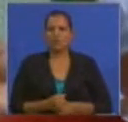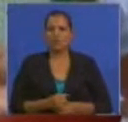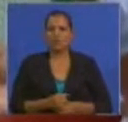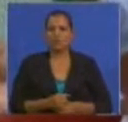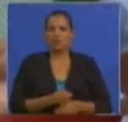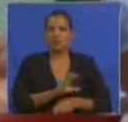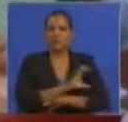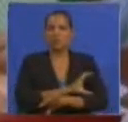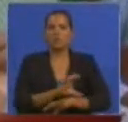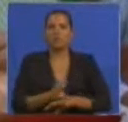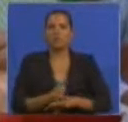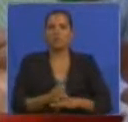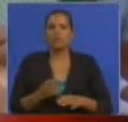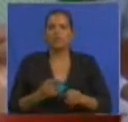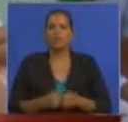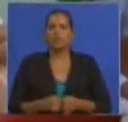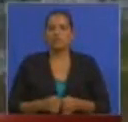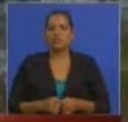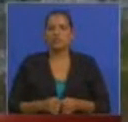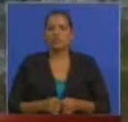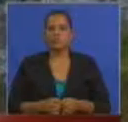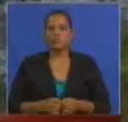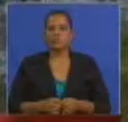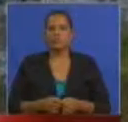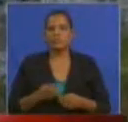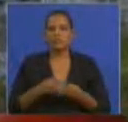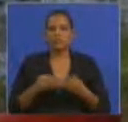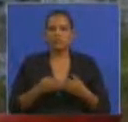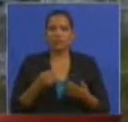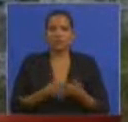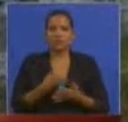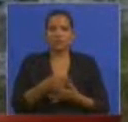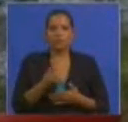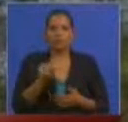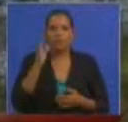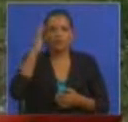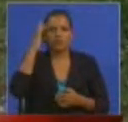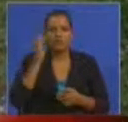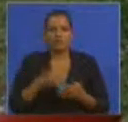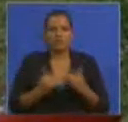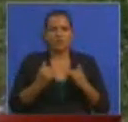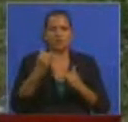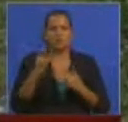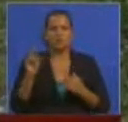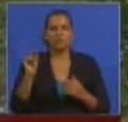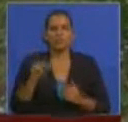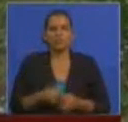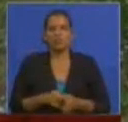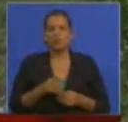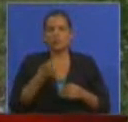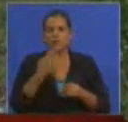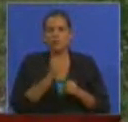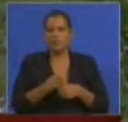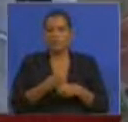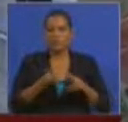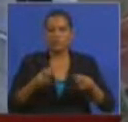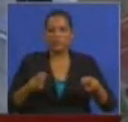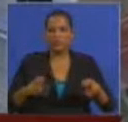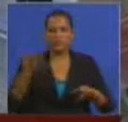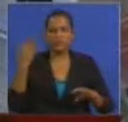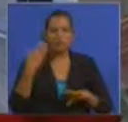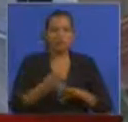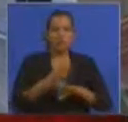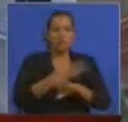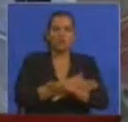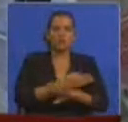sector campesino su predio ya con el título. Los valores no se han exagerado. Se hizo un estudio con